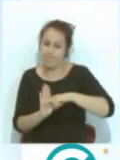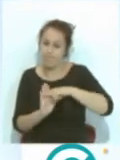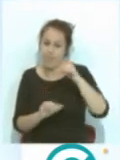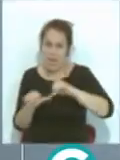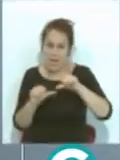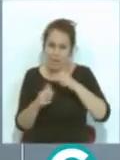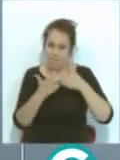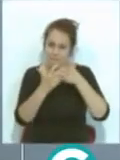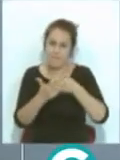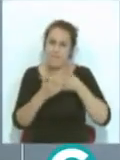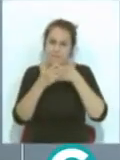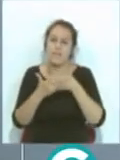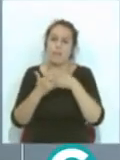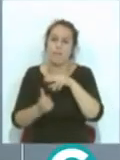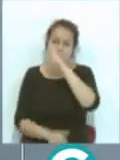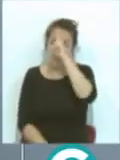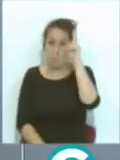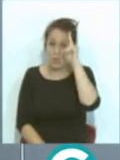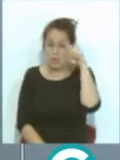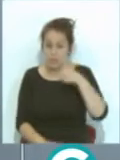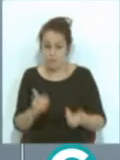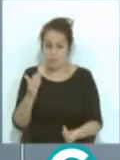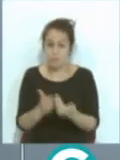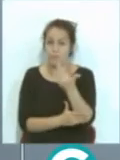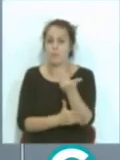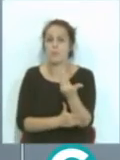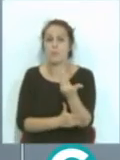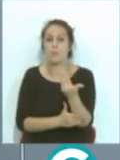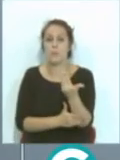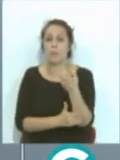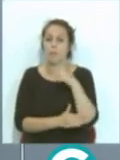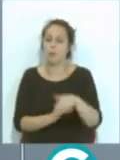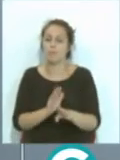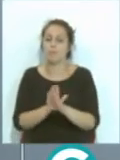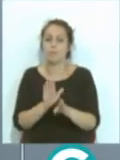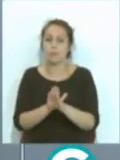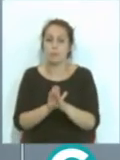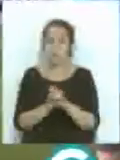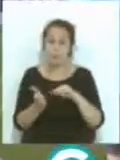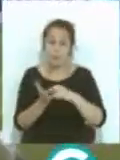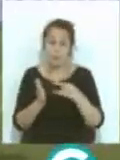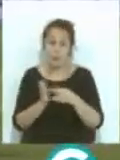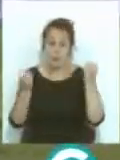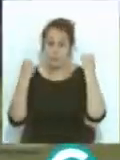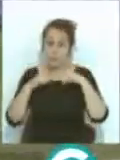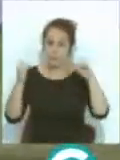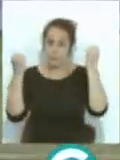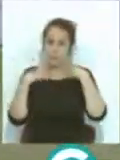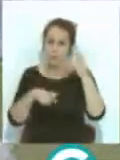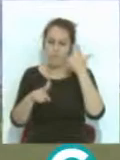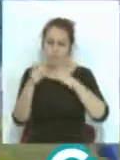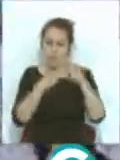Liga. El Real Madrid, que esta mañana también seguía el plan de entrenamiento, el